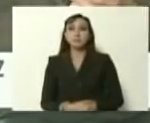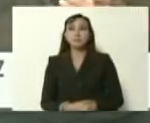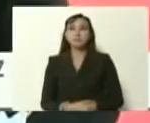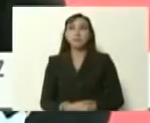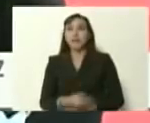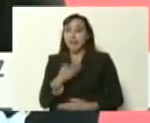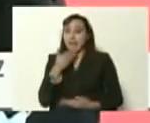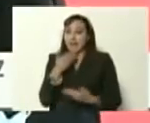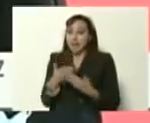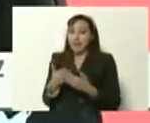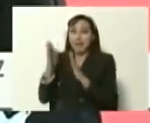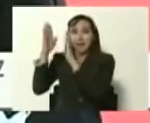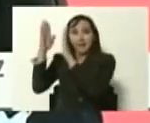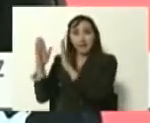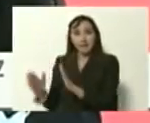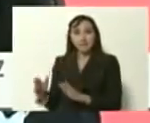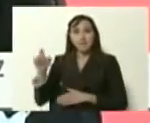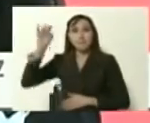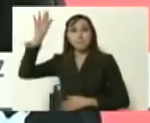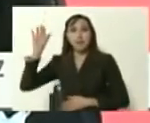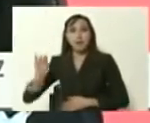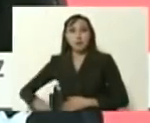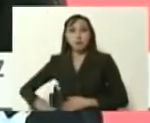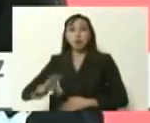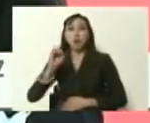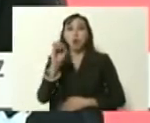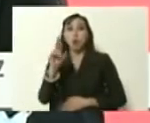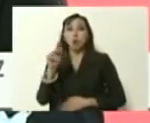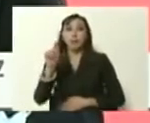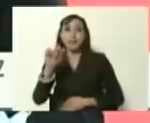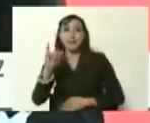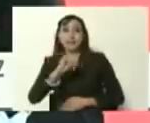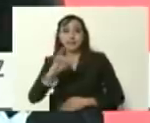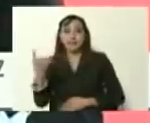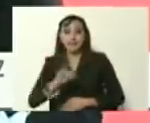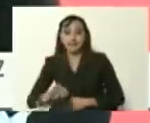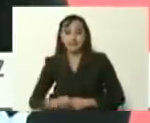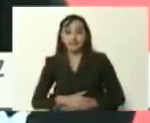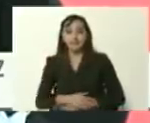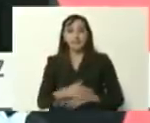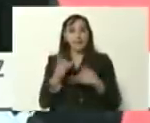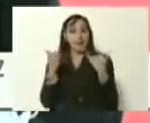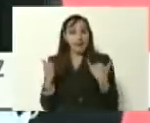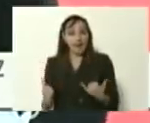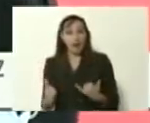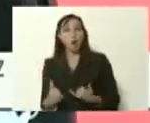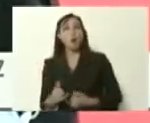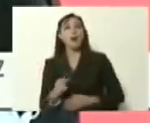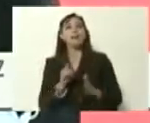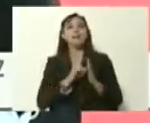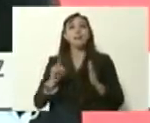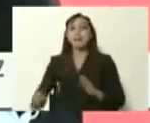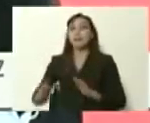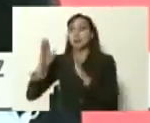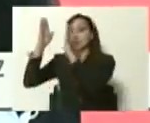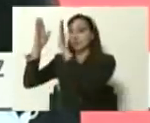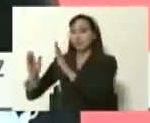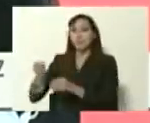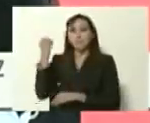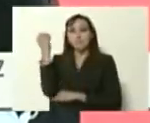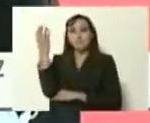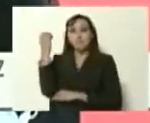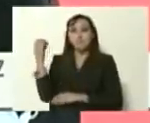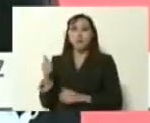Muchísimas gracias al pastor Diego Ortiz. Voy a dejar en el derecho de palabra al apóstol